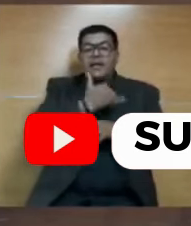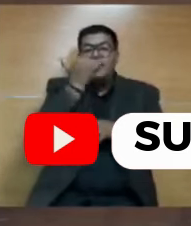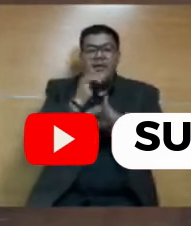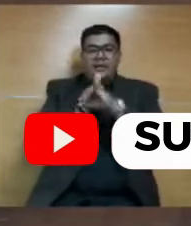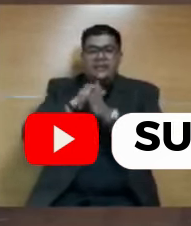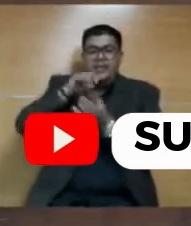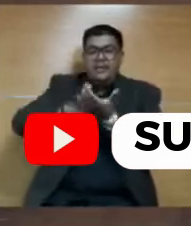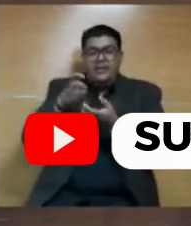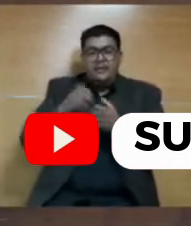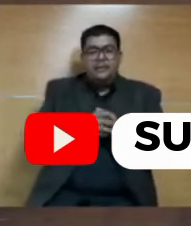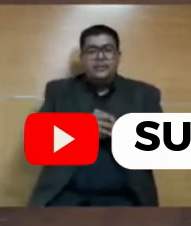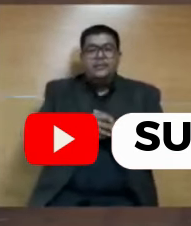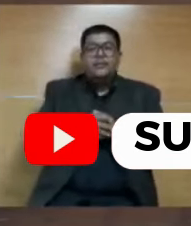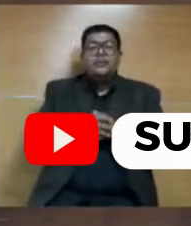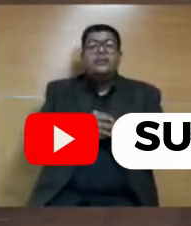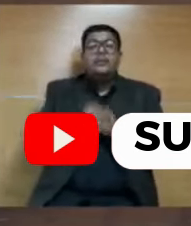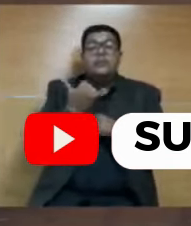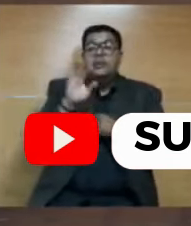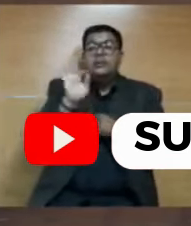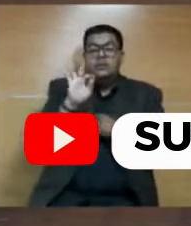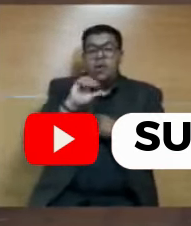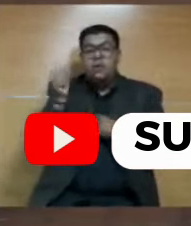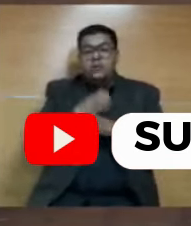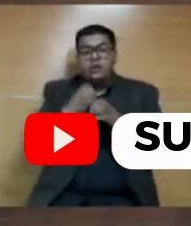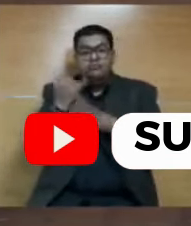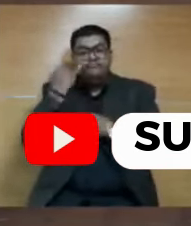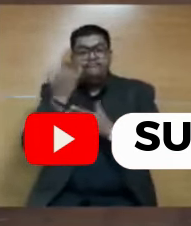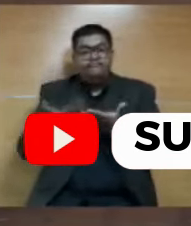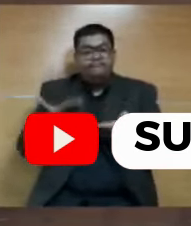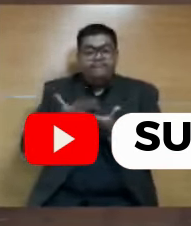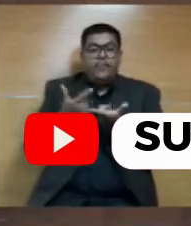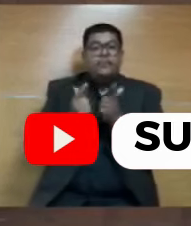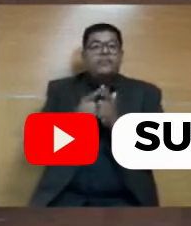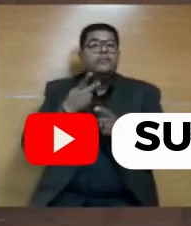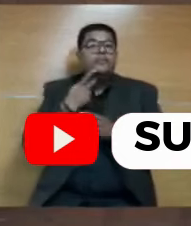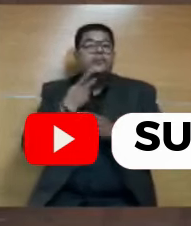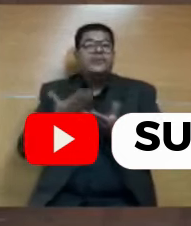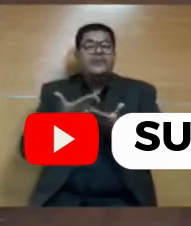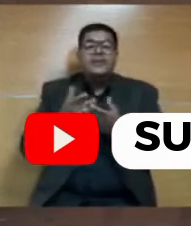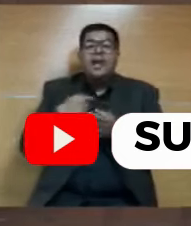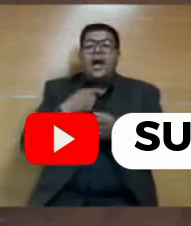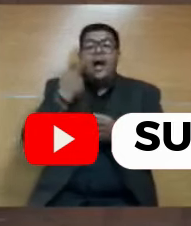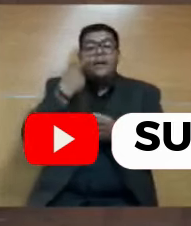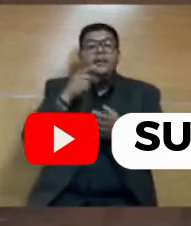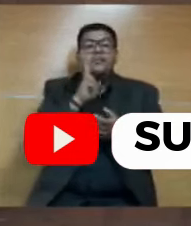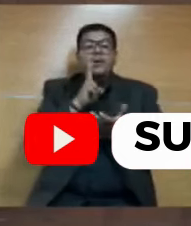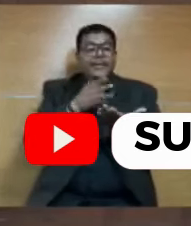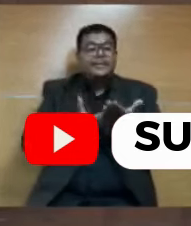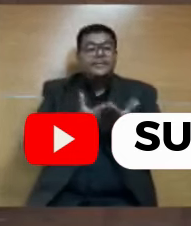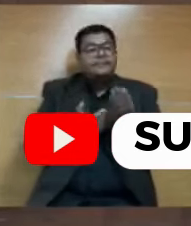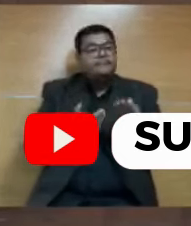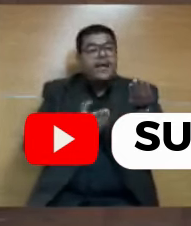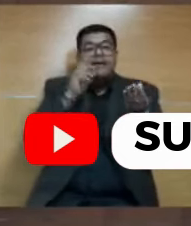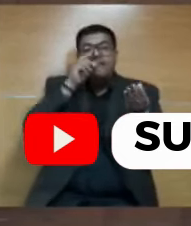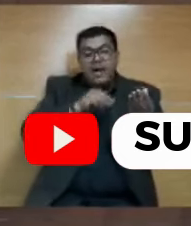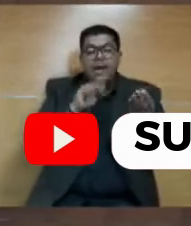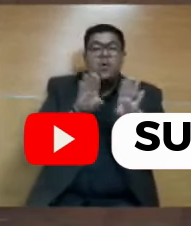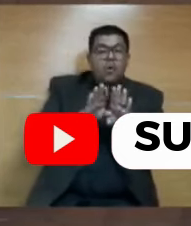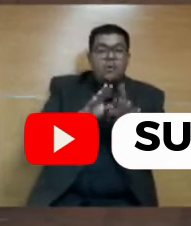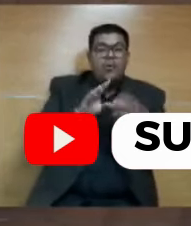sistema. Y en el supuesto de otras conclusiones, porque el partido político no precisa las circunstancias en que sucedieron las